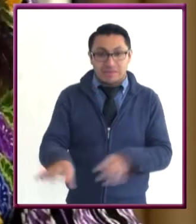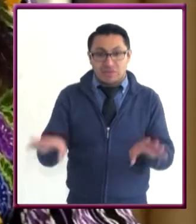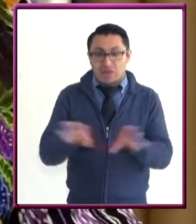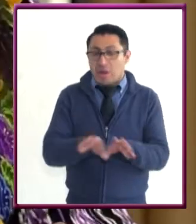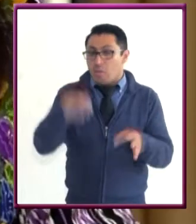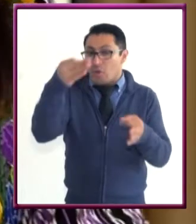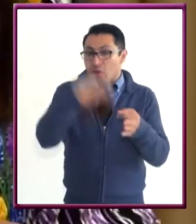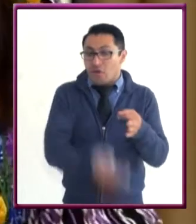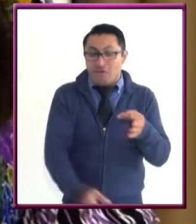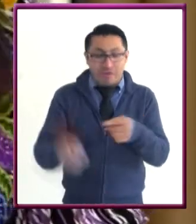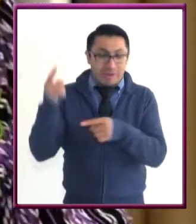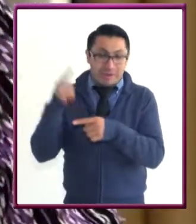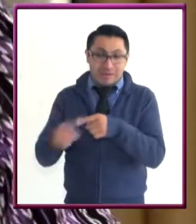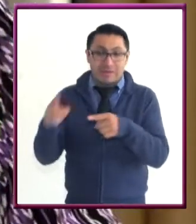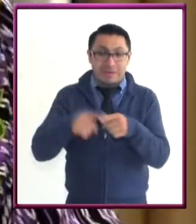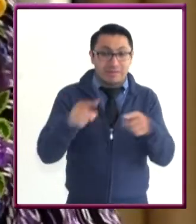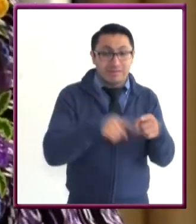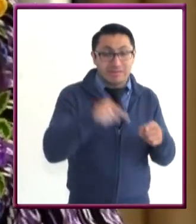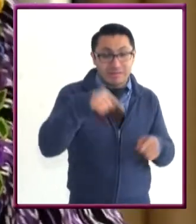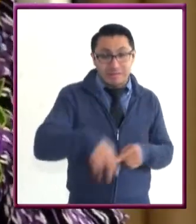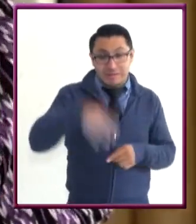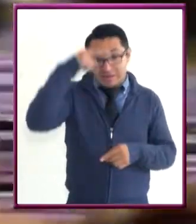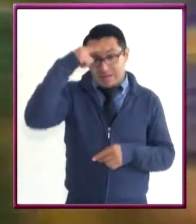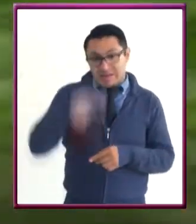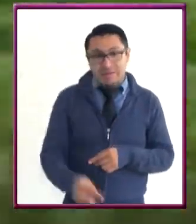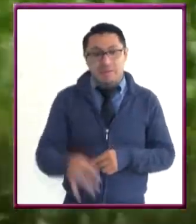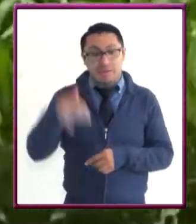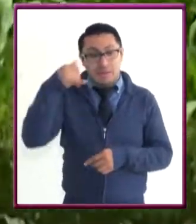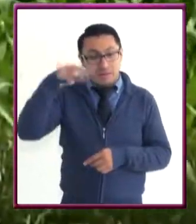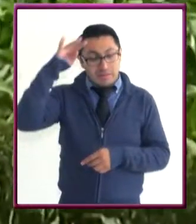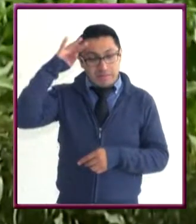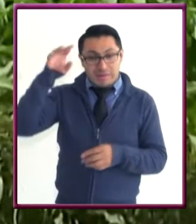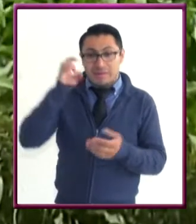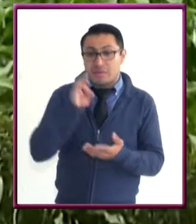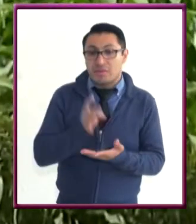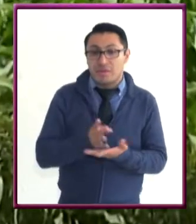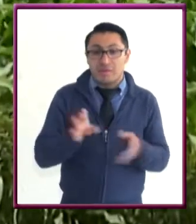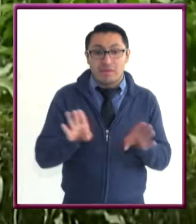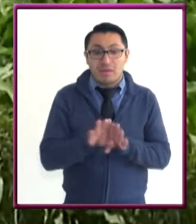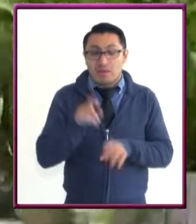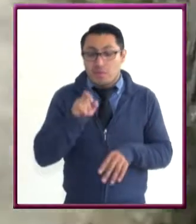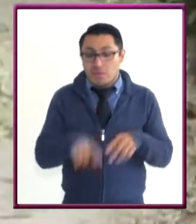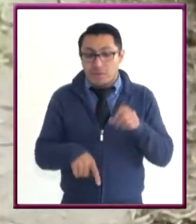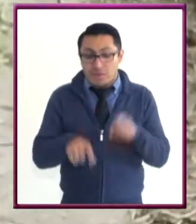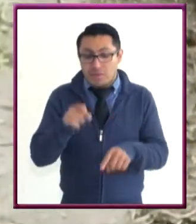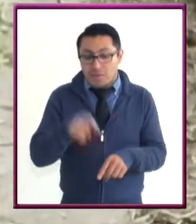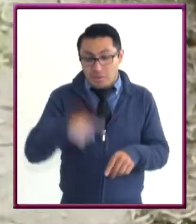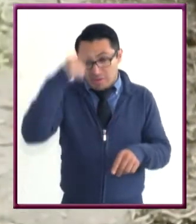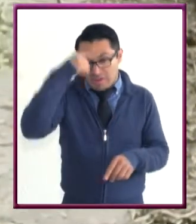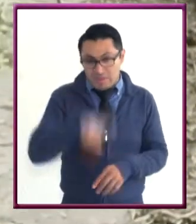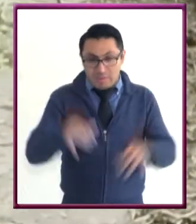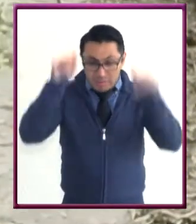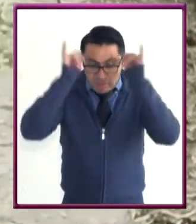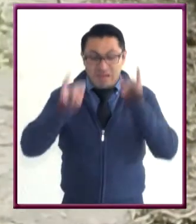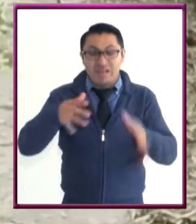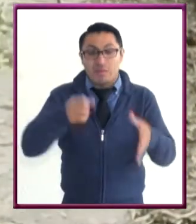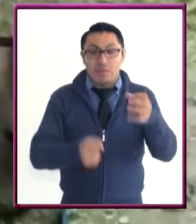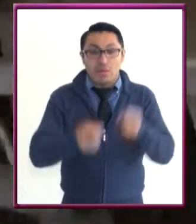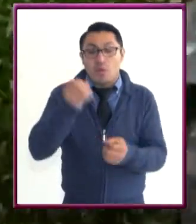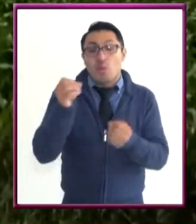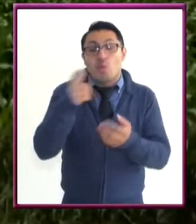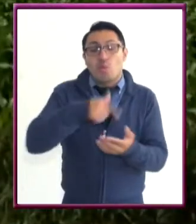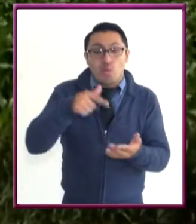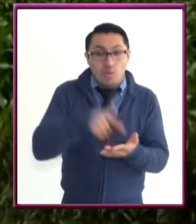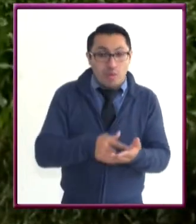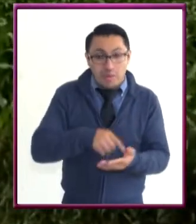fin de esta diversidad que tenemos en México y pensar que solo se puede sembrar para ganado o en ciertas partes del